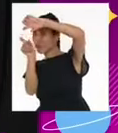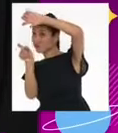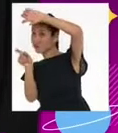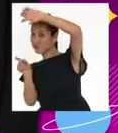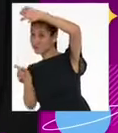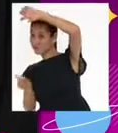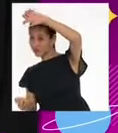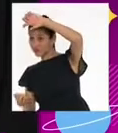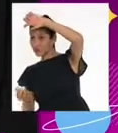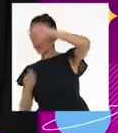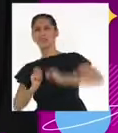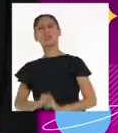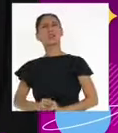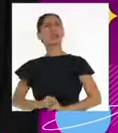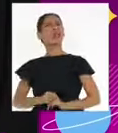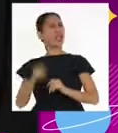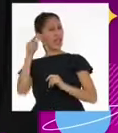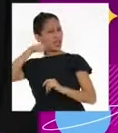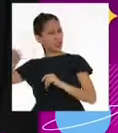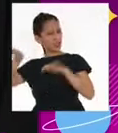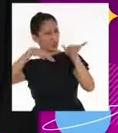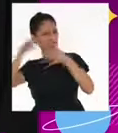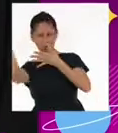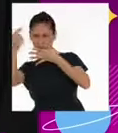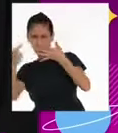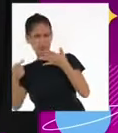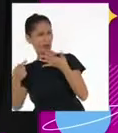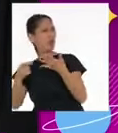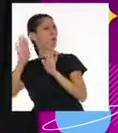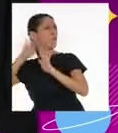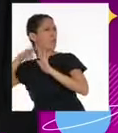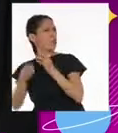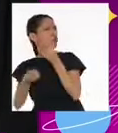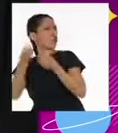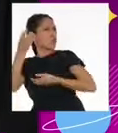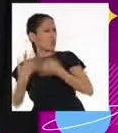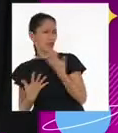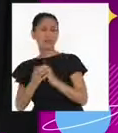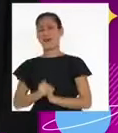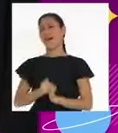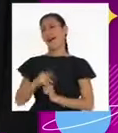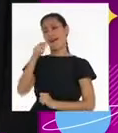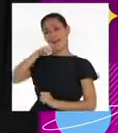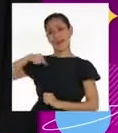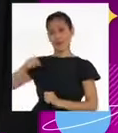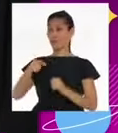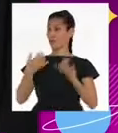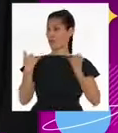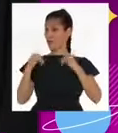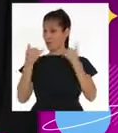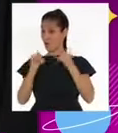menos frecuencia? Jugar juegos de mesa porque su frecuencia es